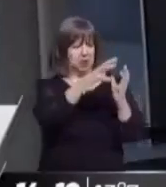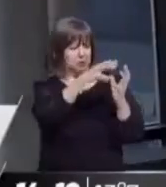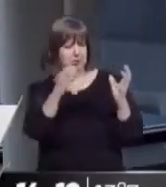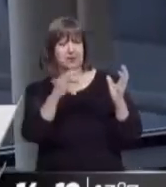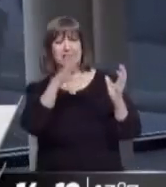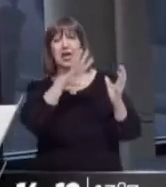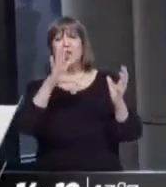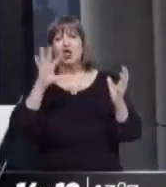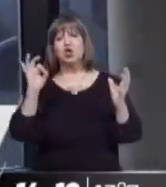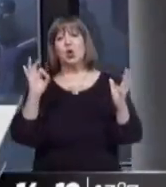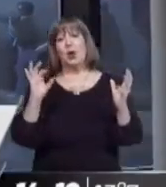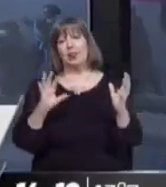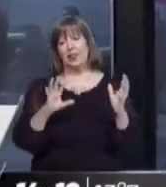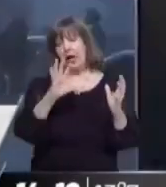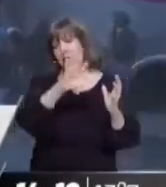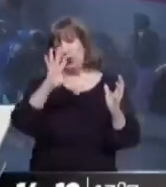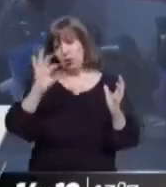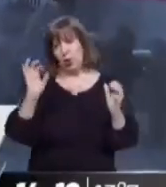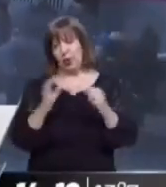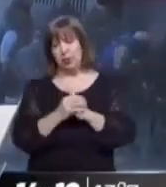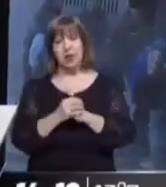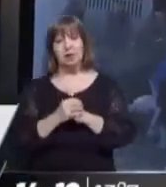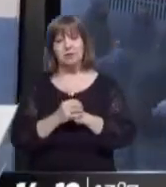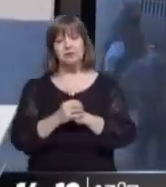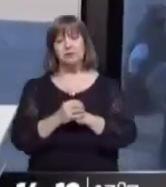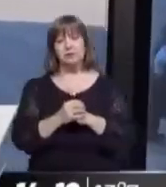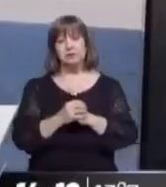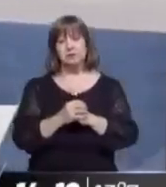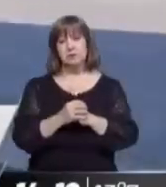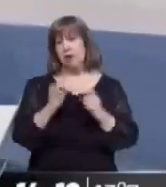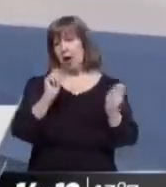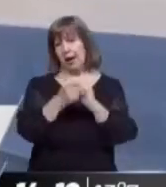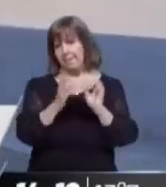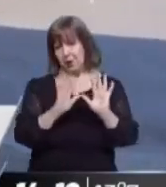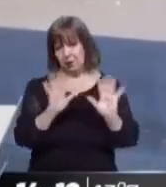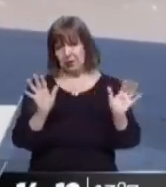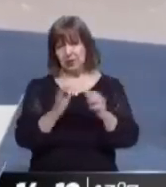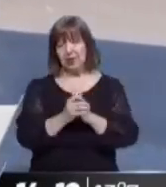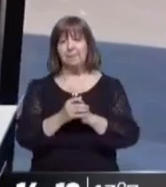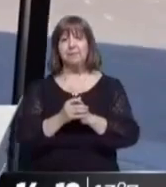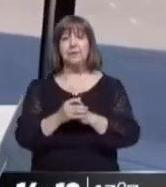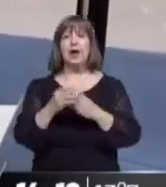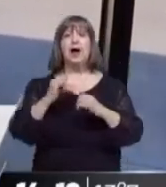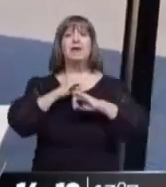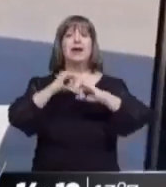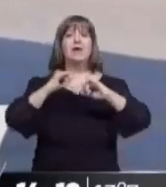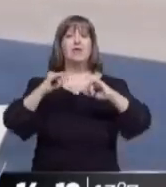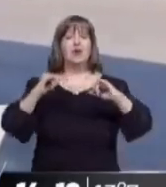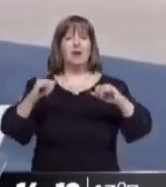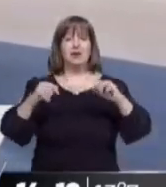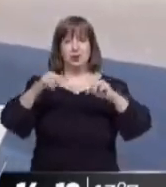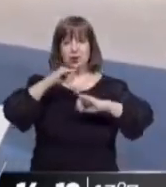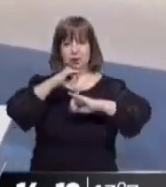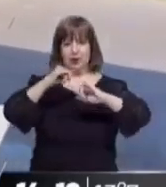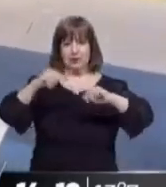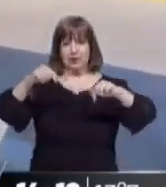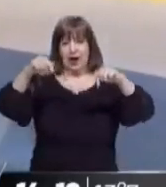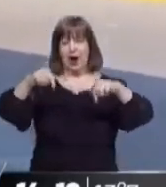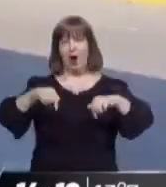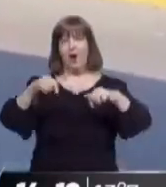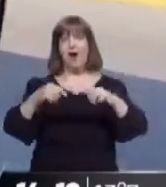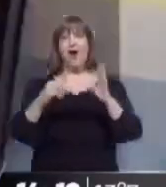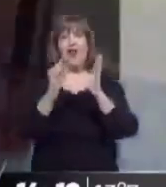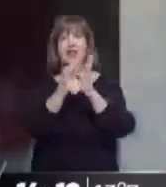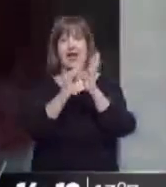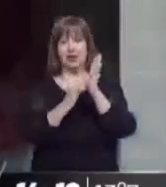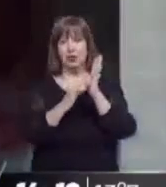de ellos, todos ellos ya pagaron los 500 pesos, 550 pesos. Tenemos esta información para compartir con estos números también, datos